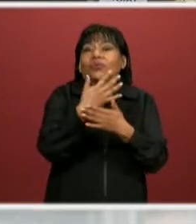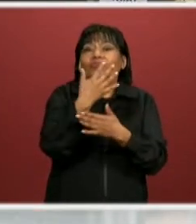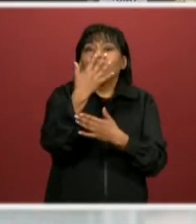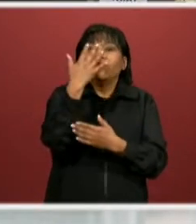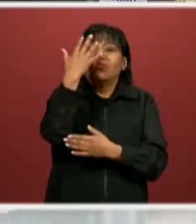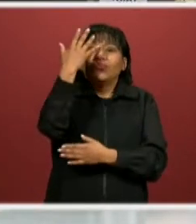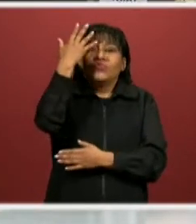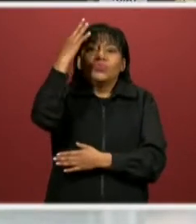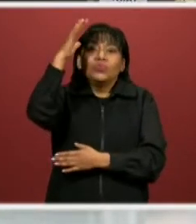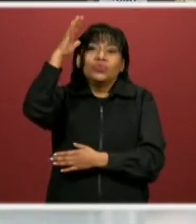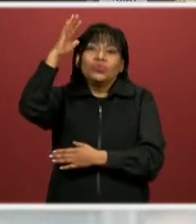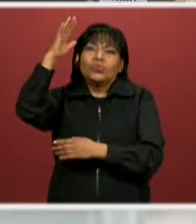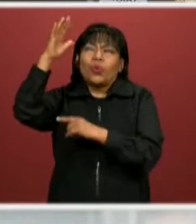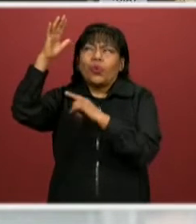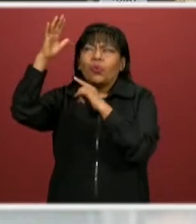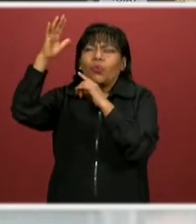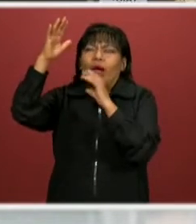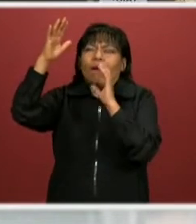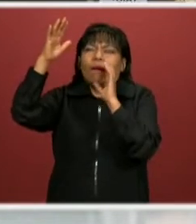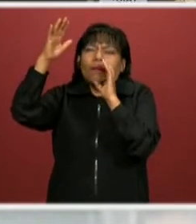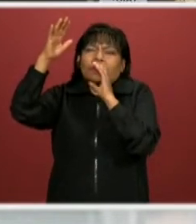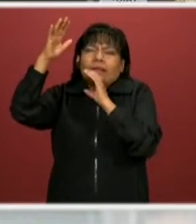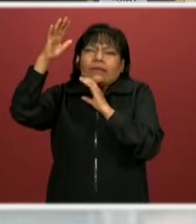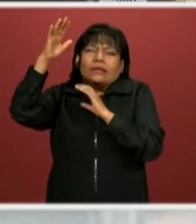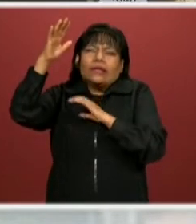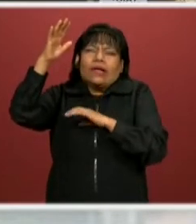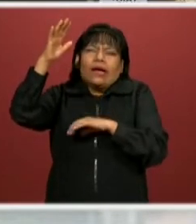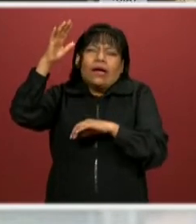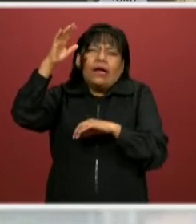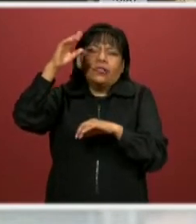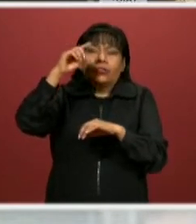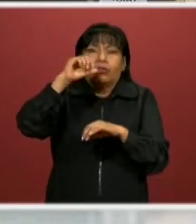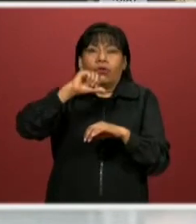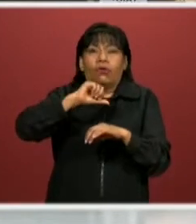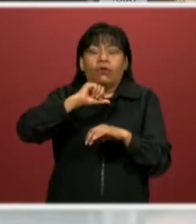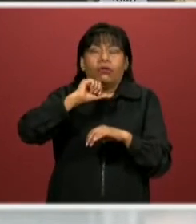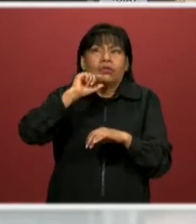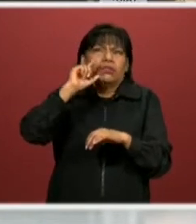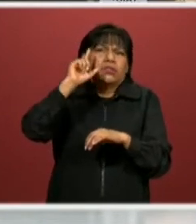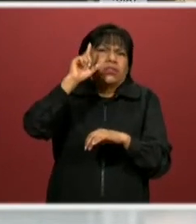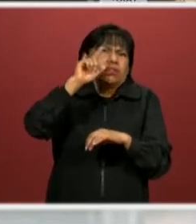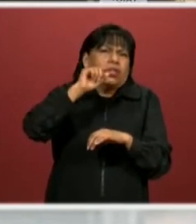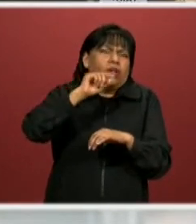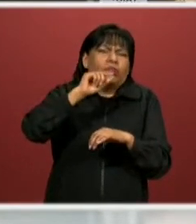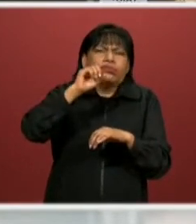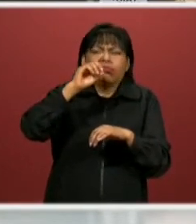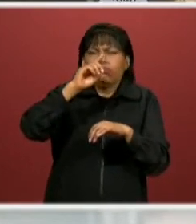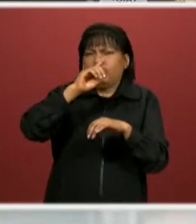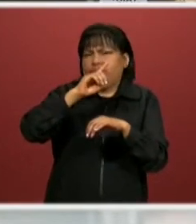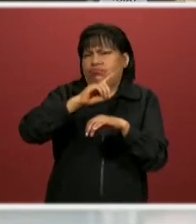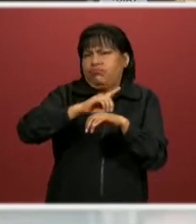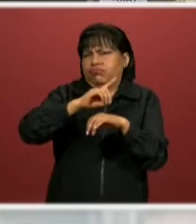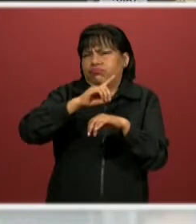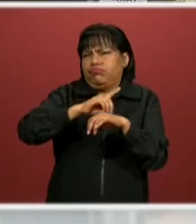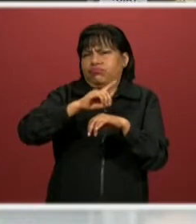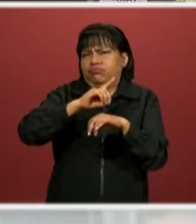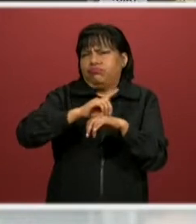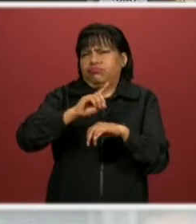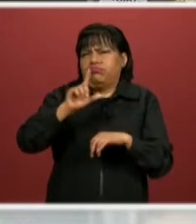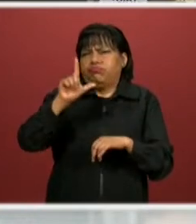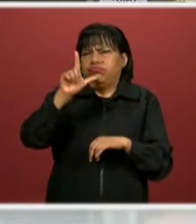calienta me un poquito hoy y mañana por toda la semana lunes